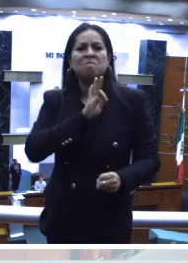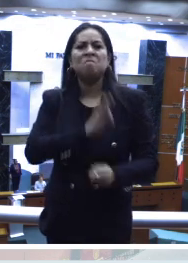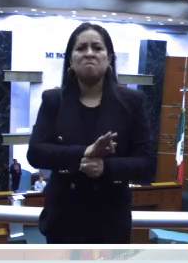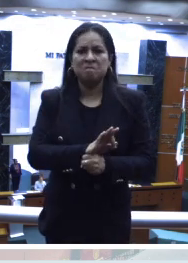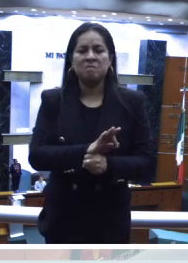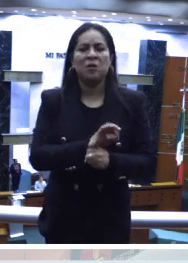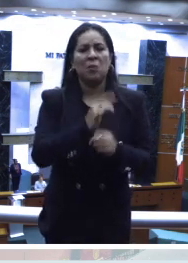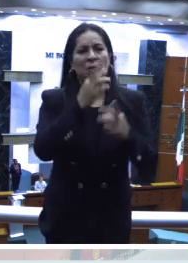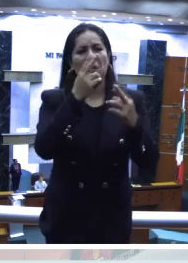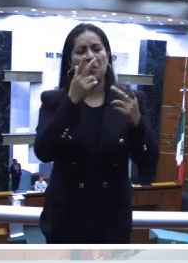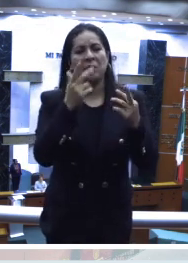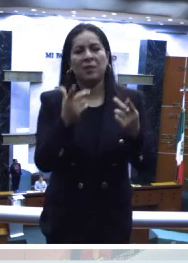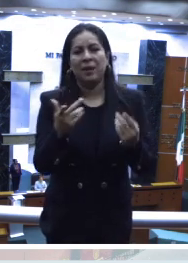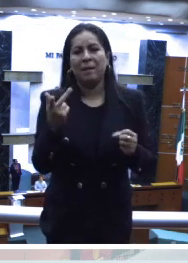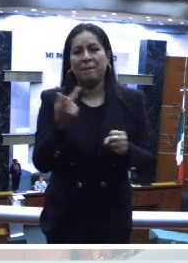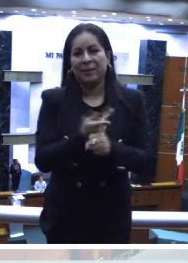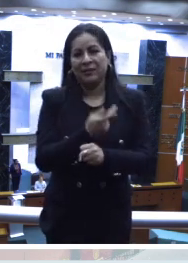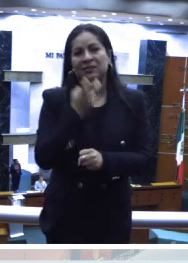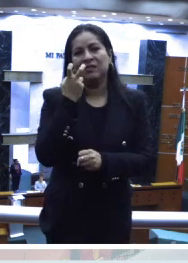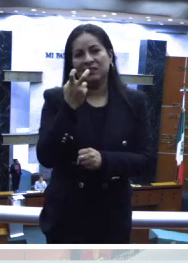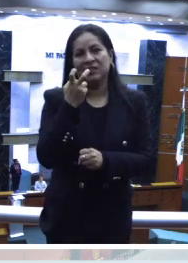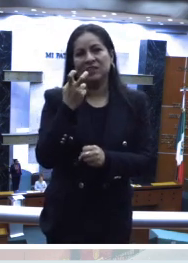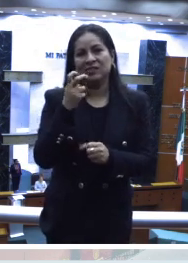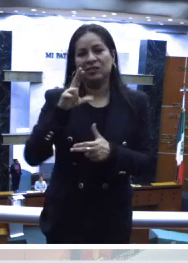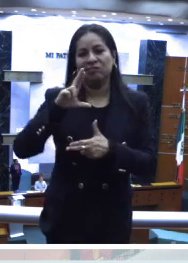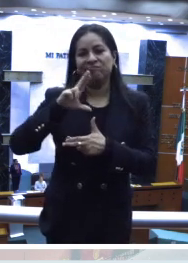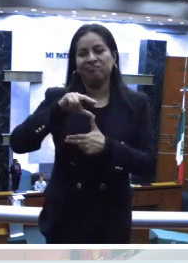ocasionan este tipo de fenómenos